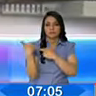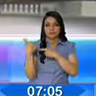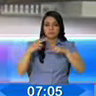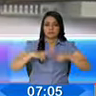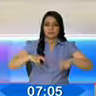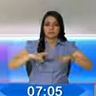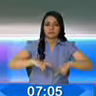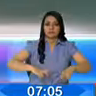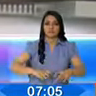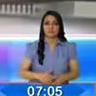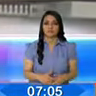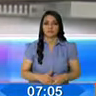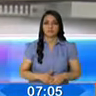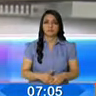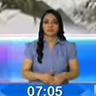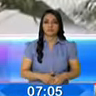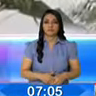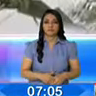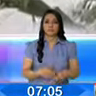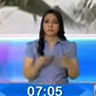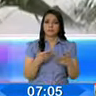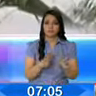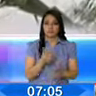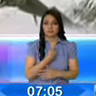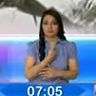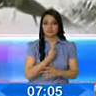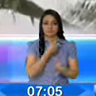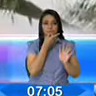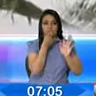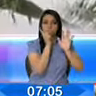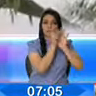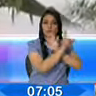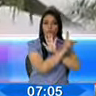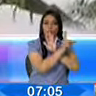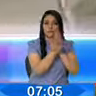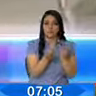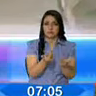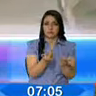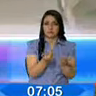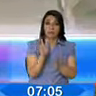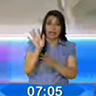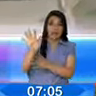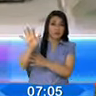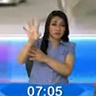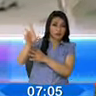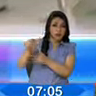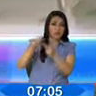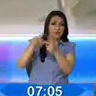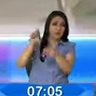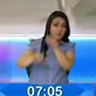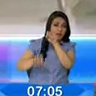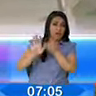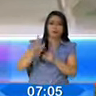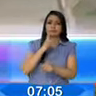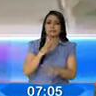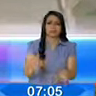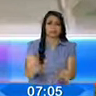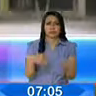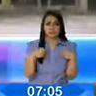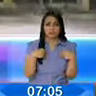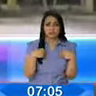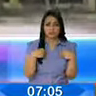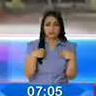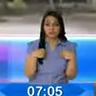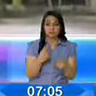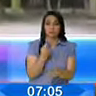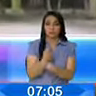respectivas. Hemos presentado la denuncia y no permitiremos hechos vandálicos de esta naturaleza y se pondrá